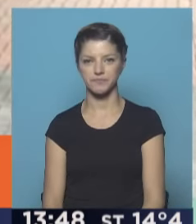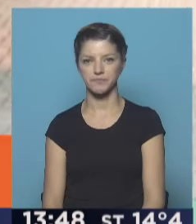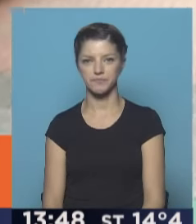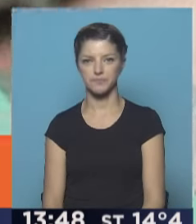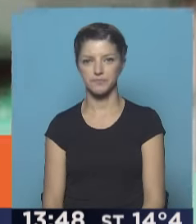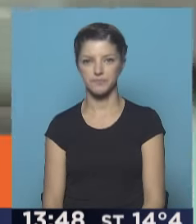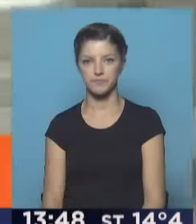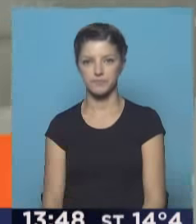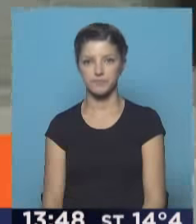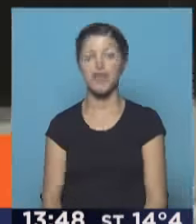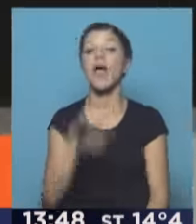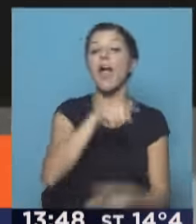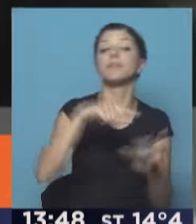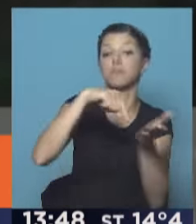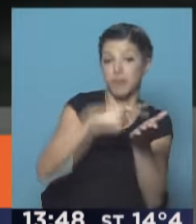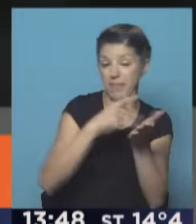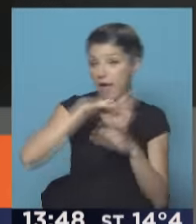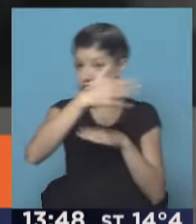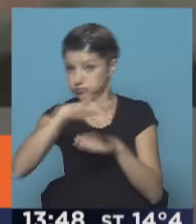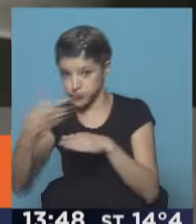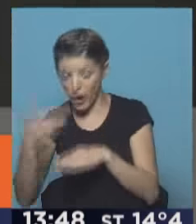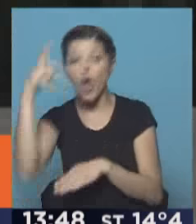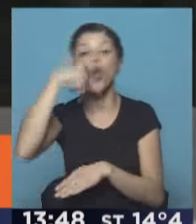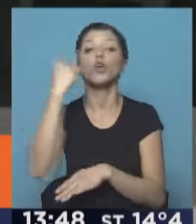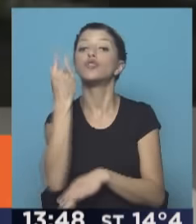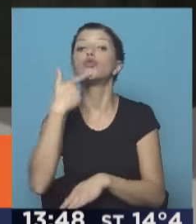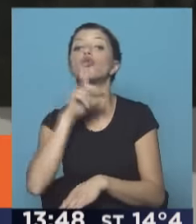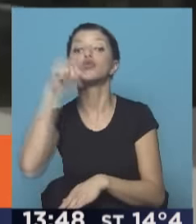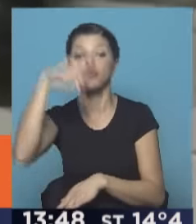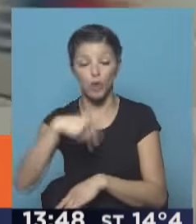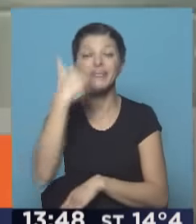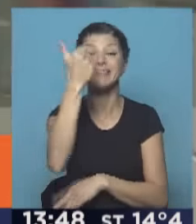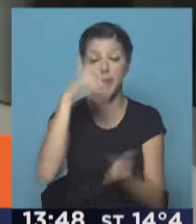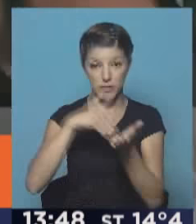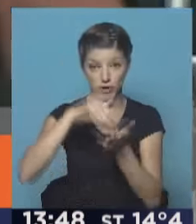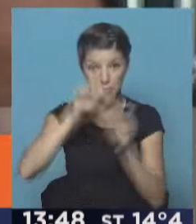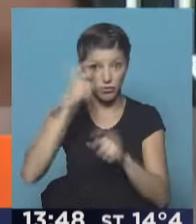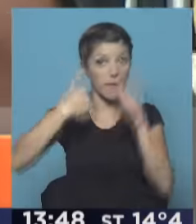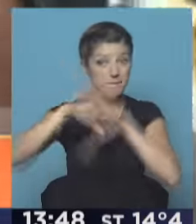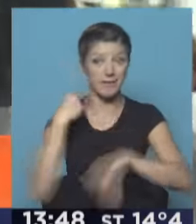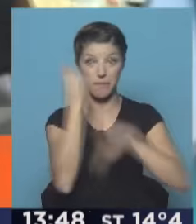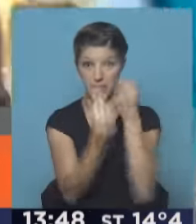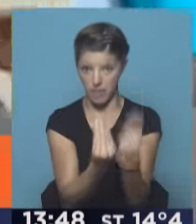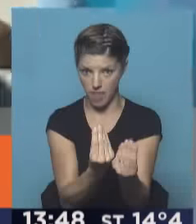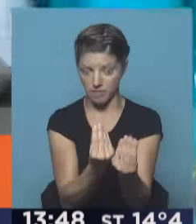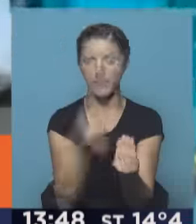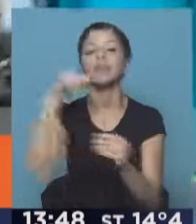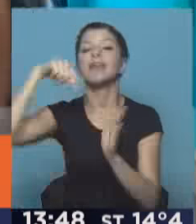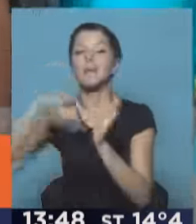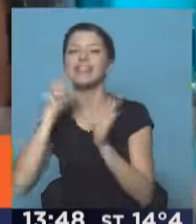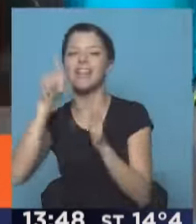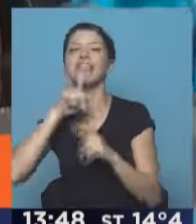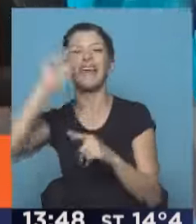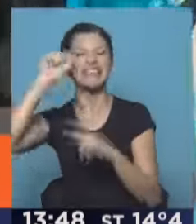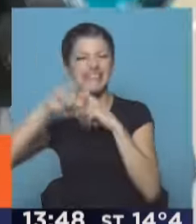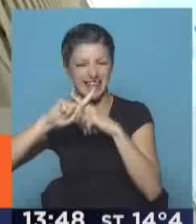Entre el área metropolitana y sus alrededores, en Houston habitan más de 6 millones de personas. La capital de Texas es